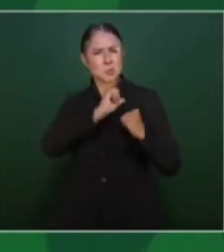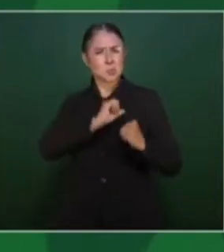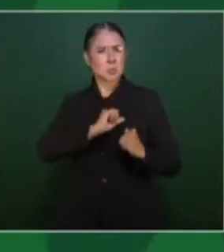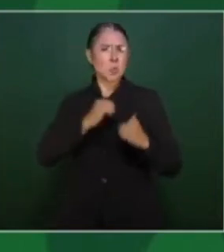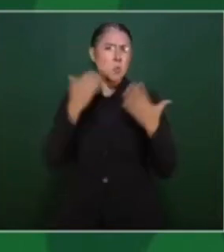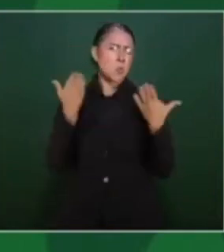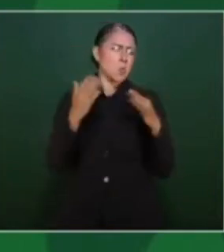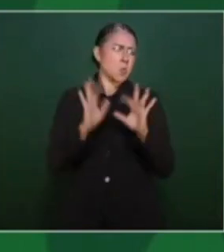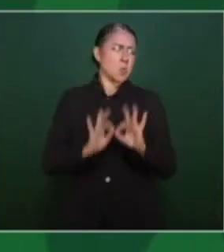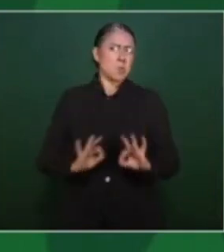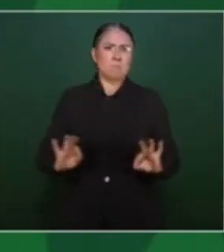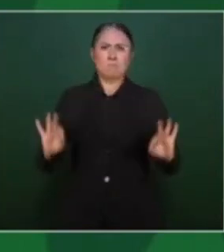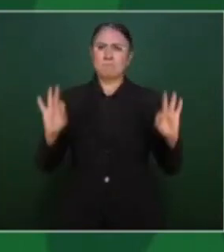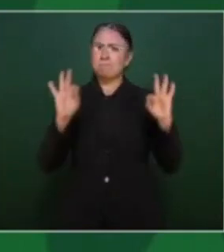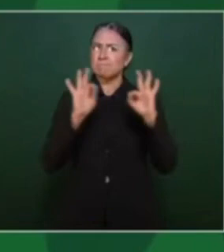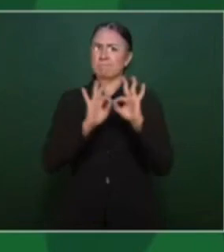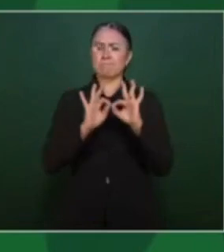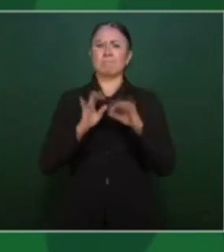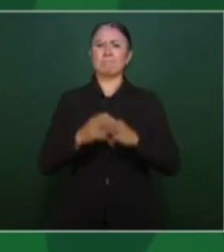destacadísimos.